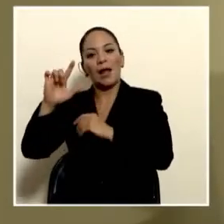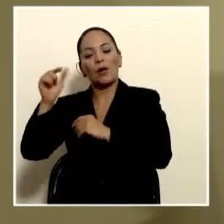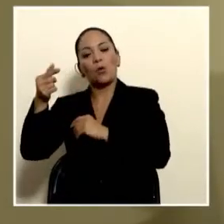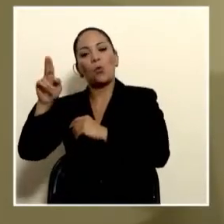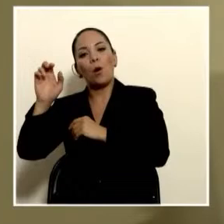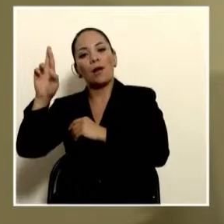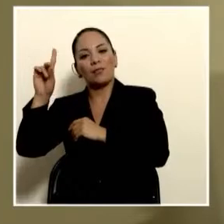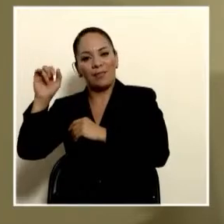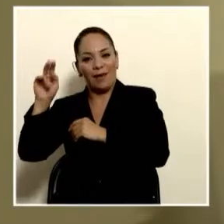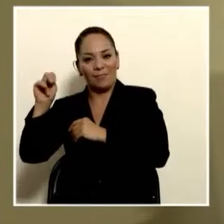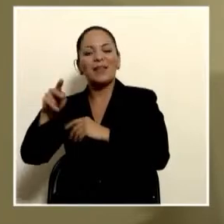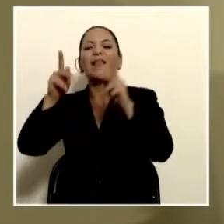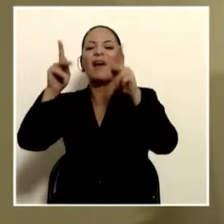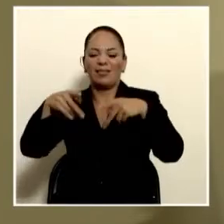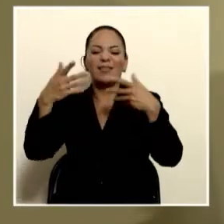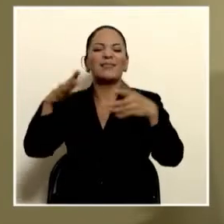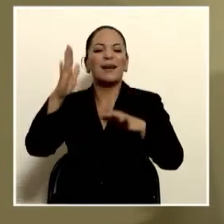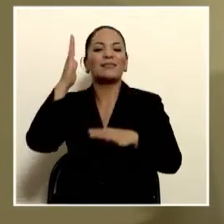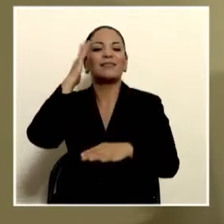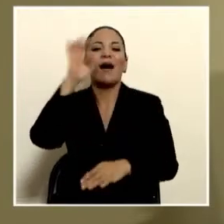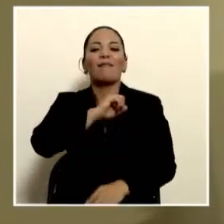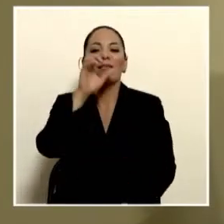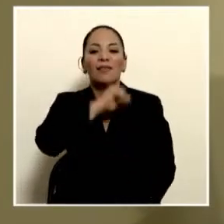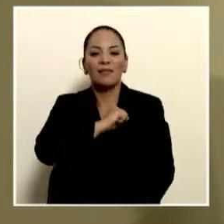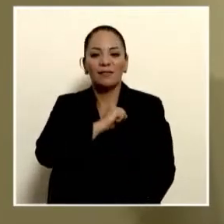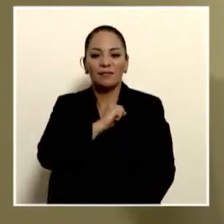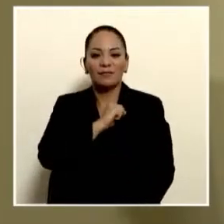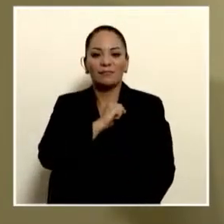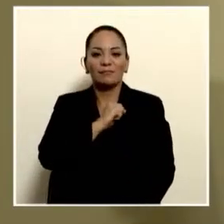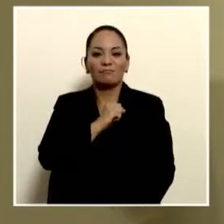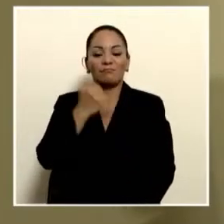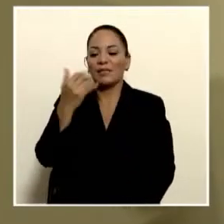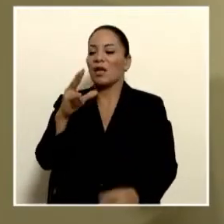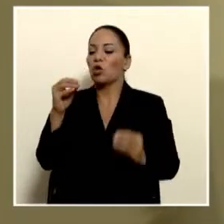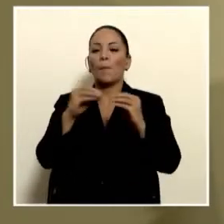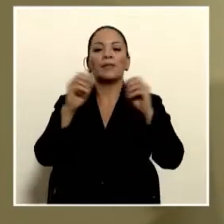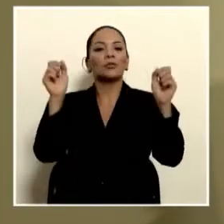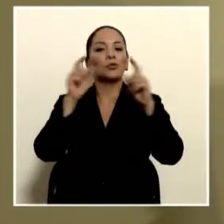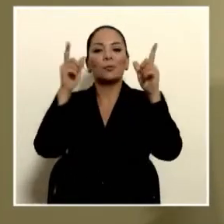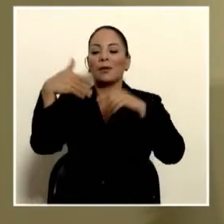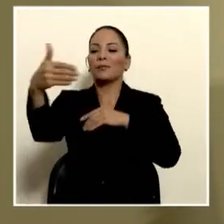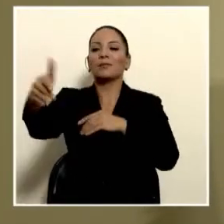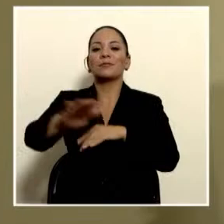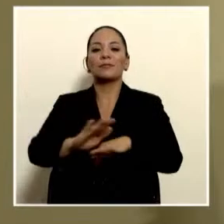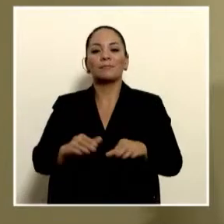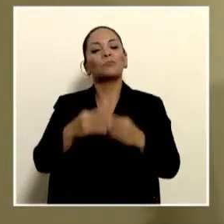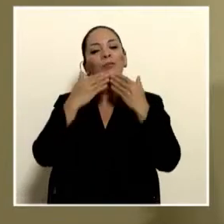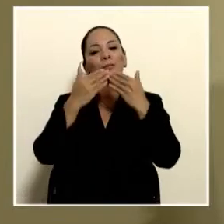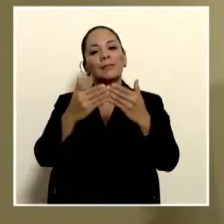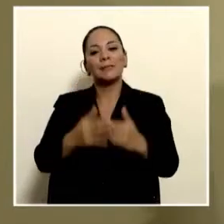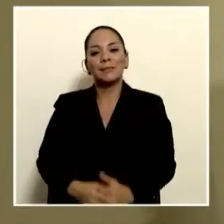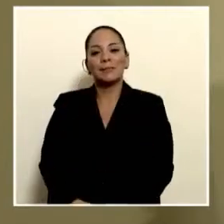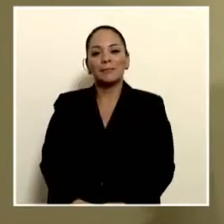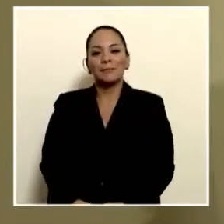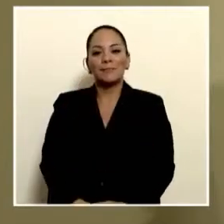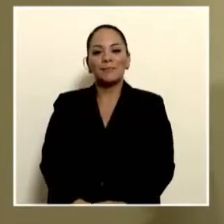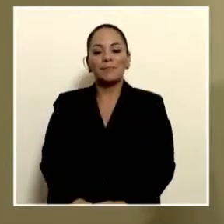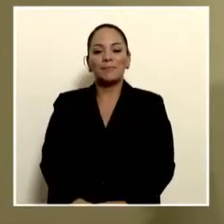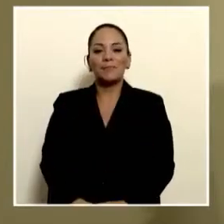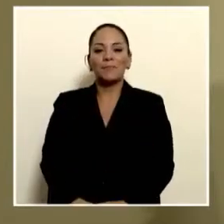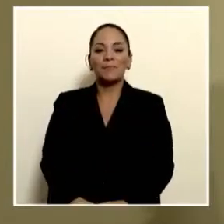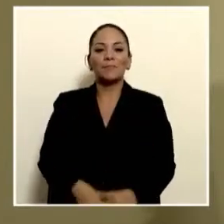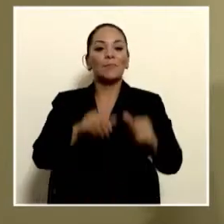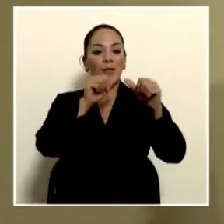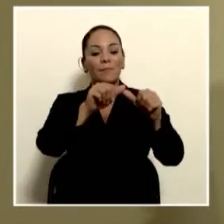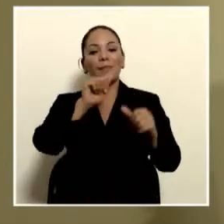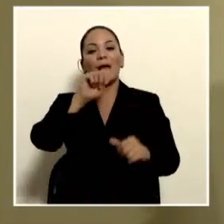gente sabe, ya no va a haber sorpresas. Muchas gracias. Continuamos